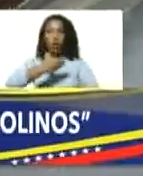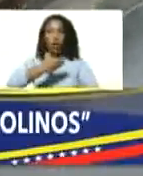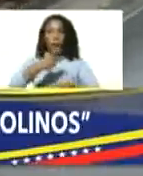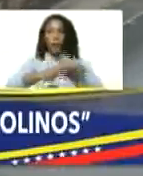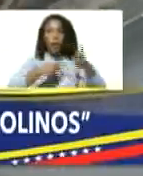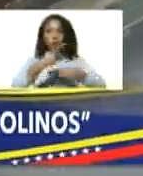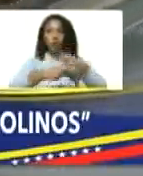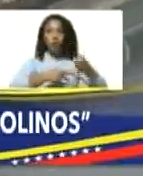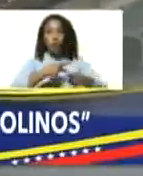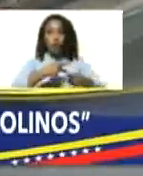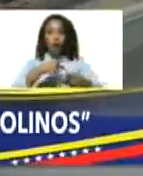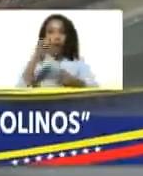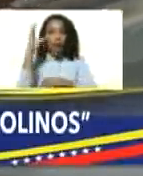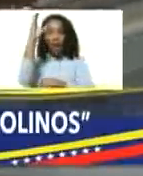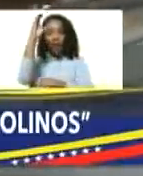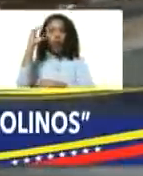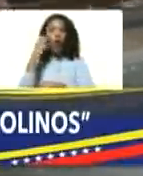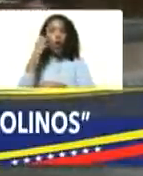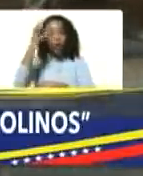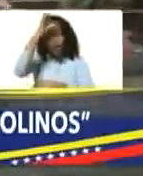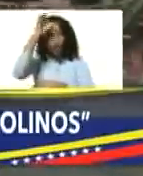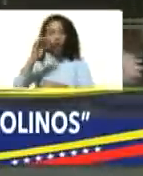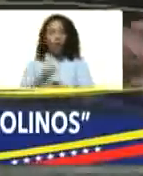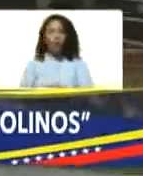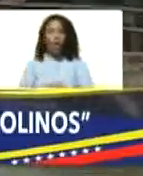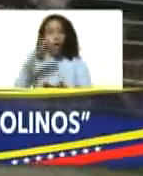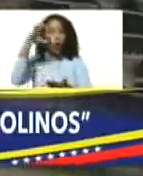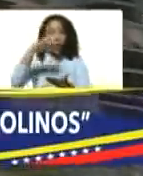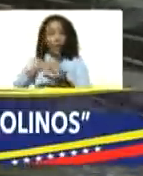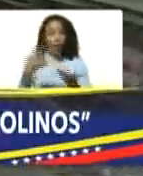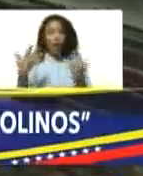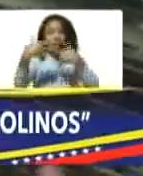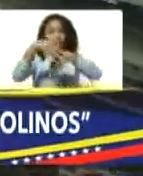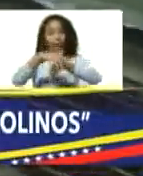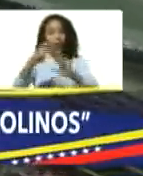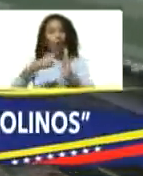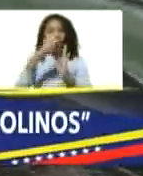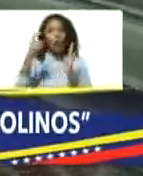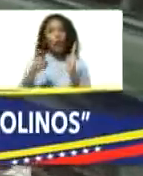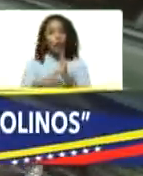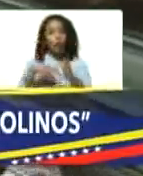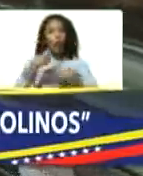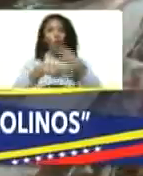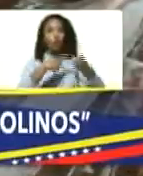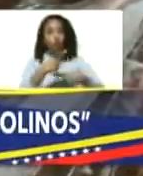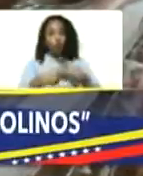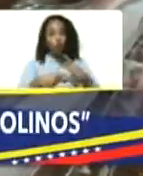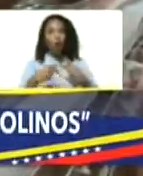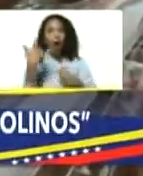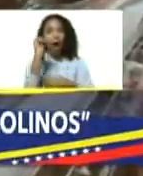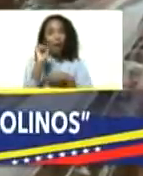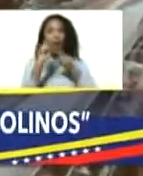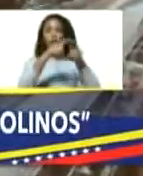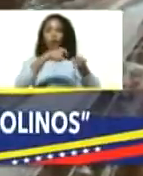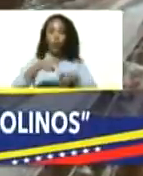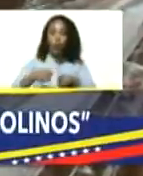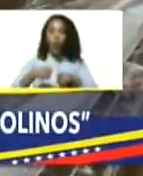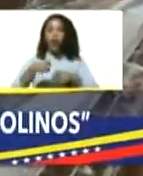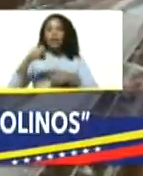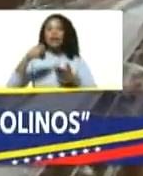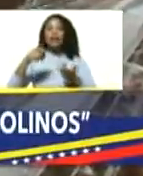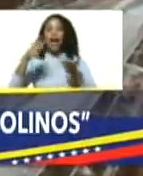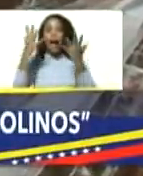produce en la colonia tovar un estado integral de un estado que produce que tiene una agricultura que tiene ganadería